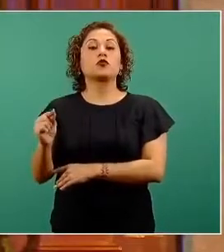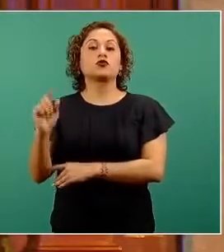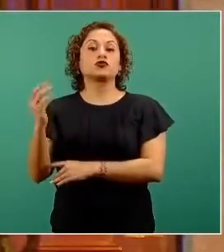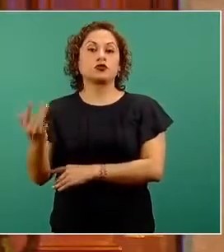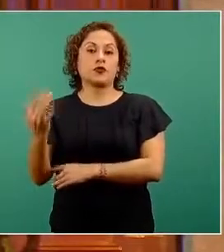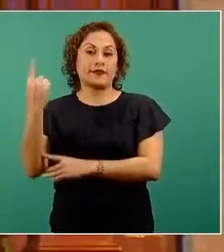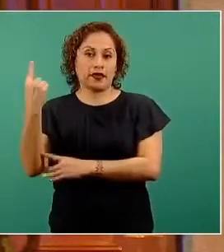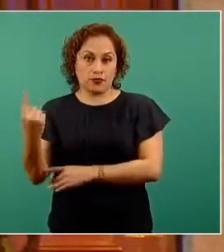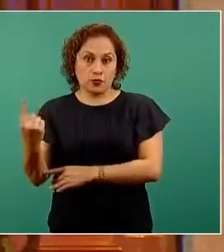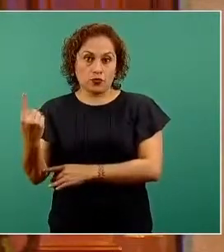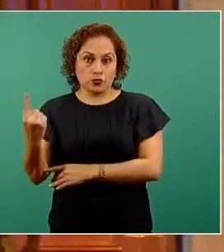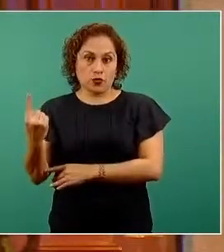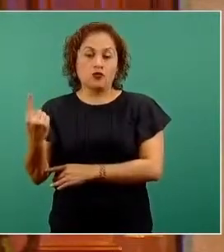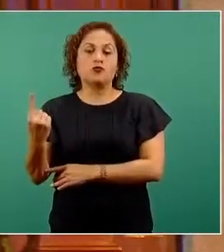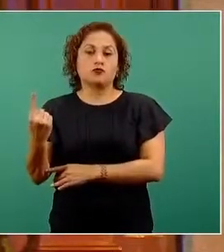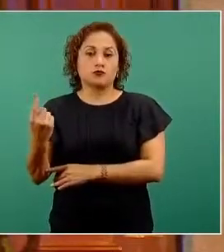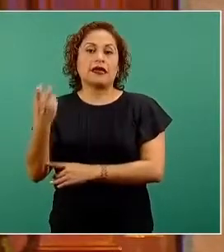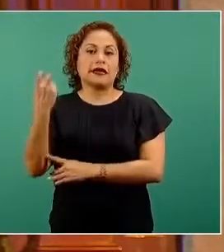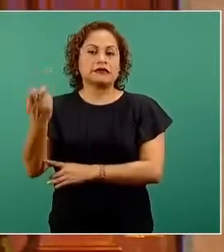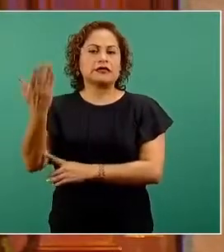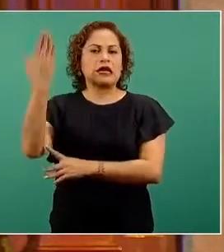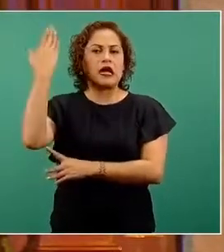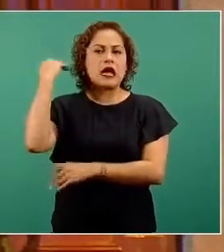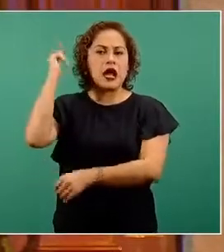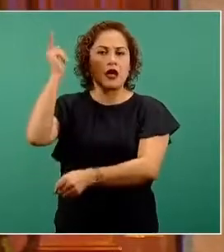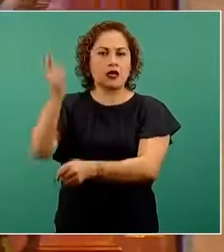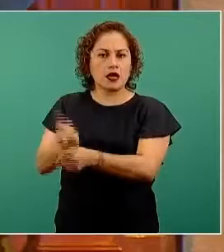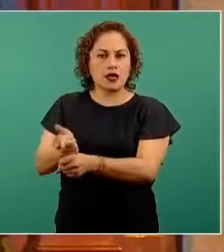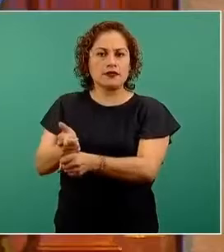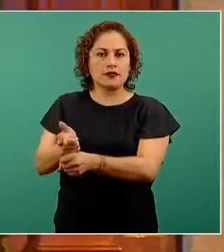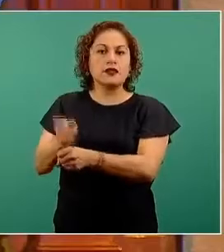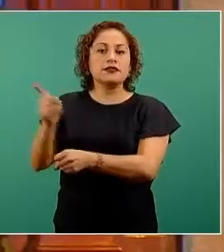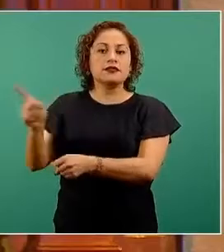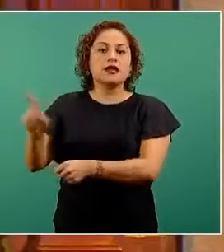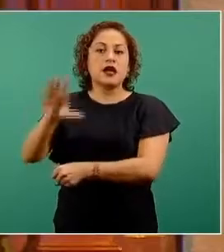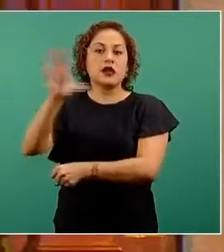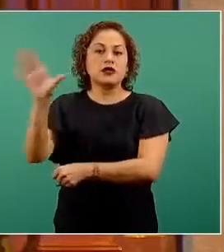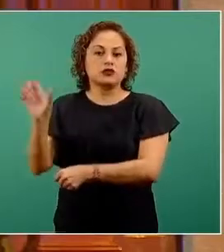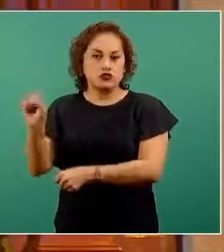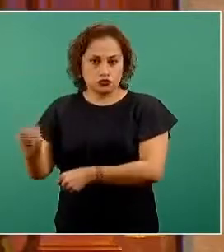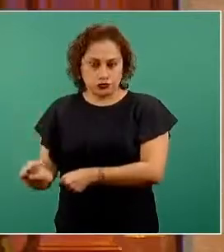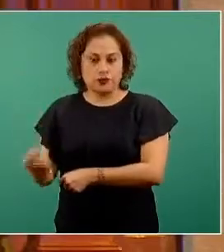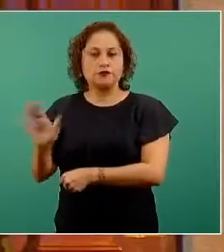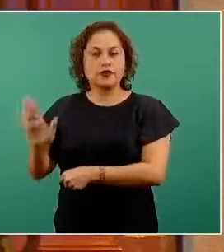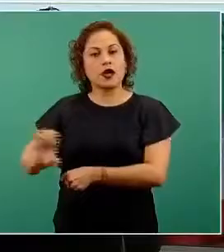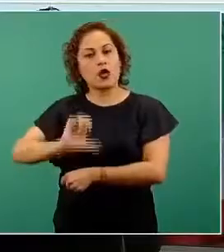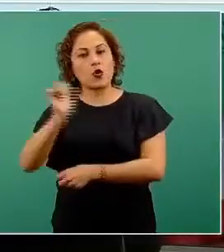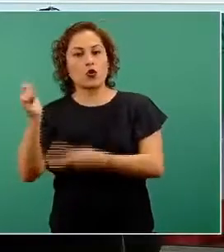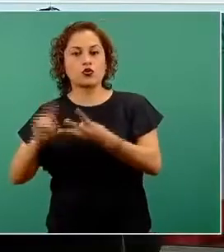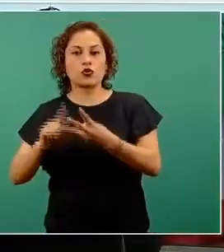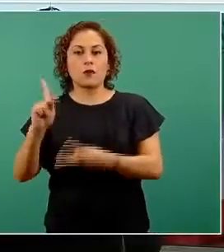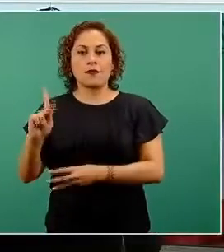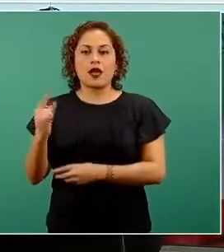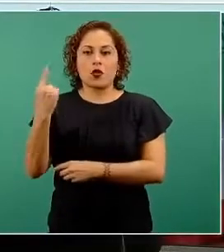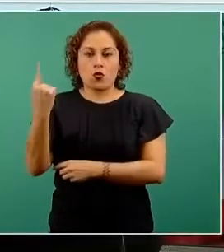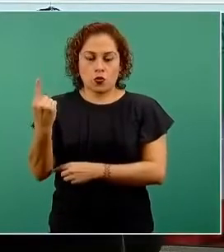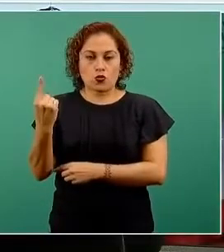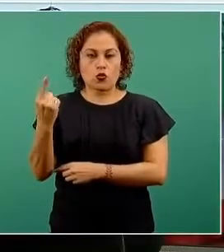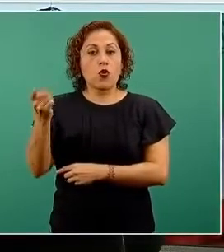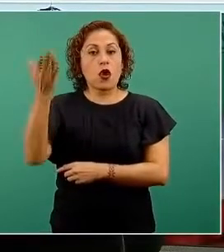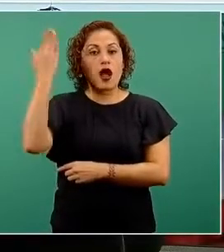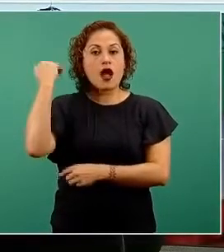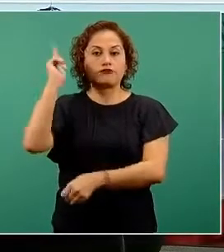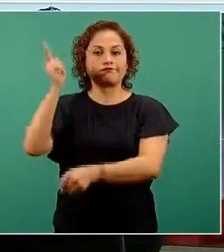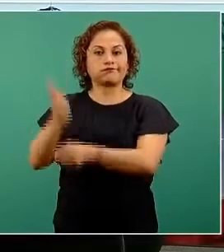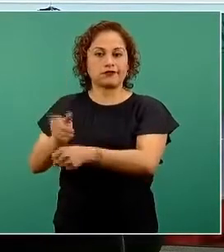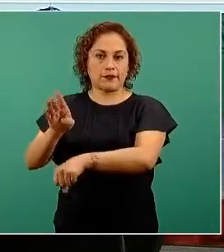B.1.351, que se identificó en su momento de manera importante en Sudáfrica, y la P1, que también en su momento se identificó en